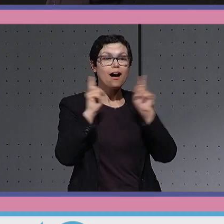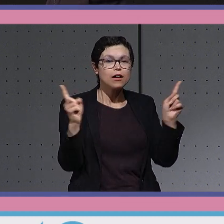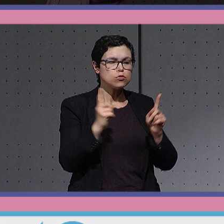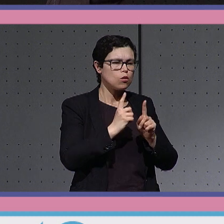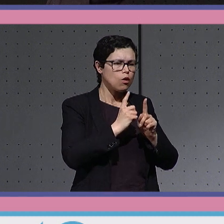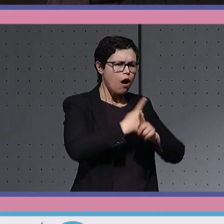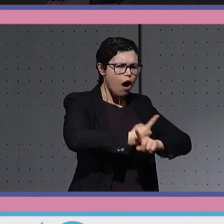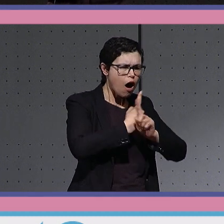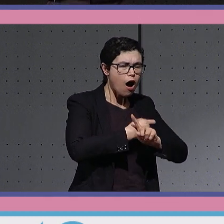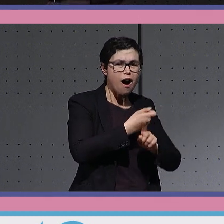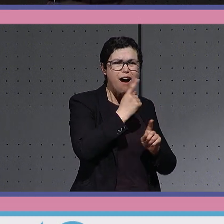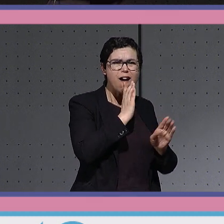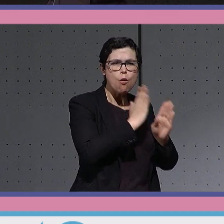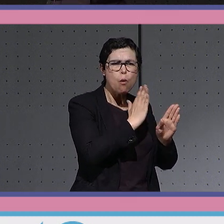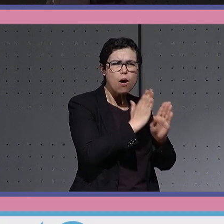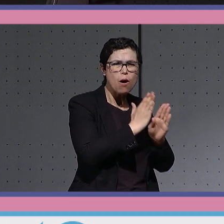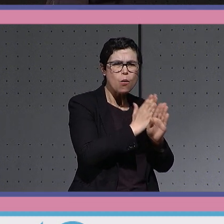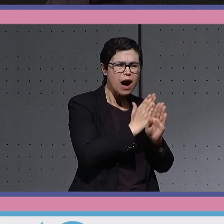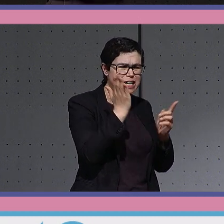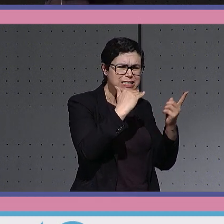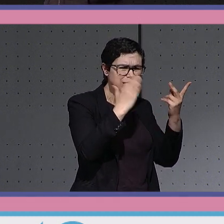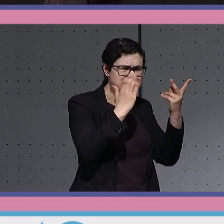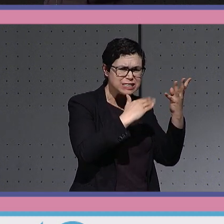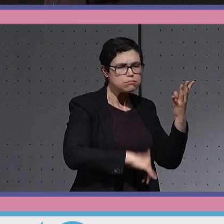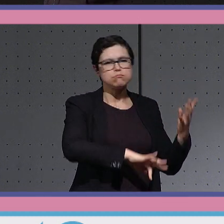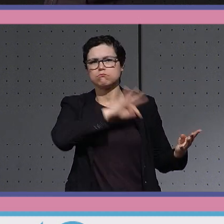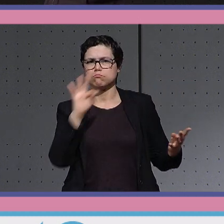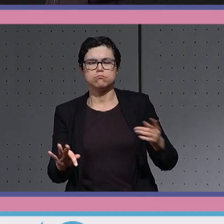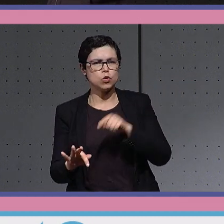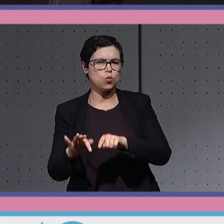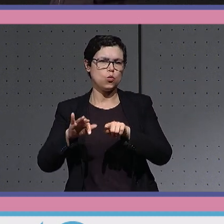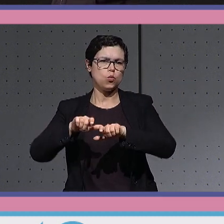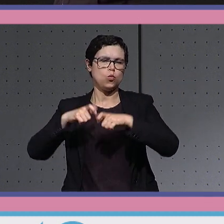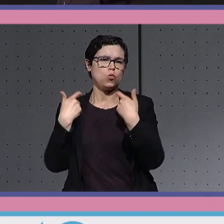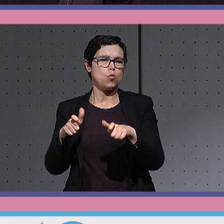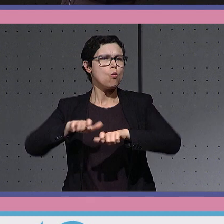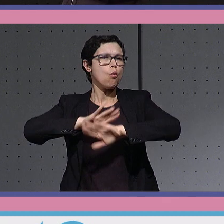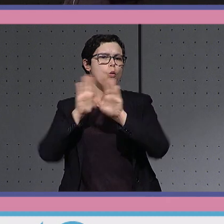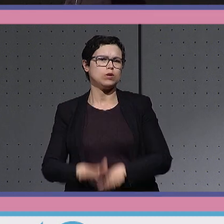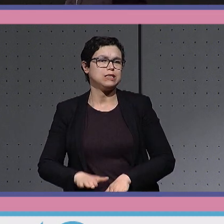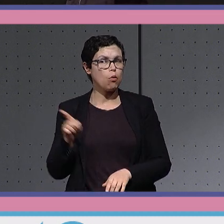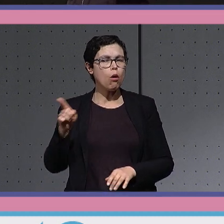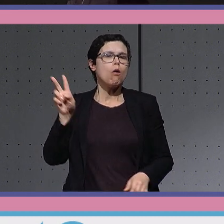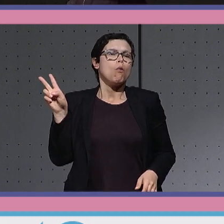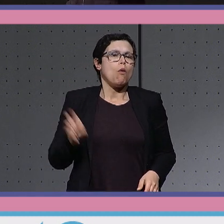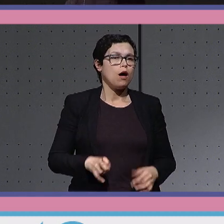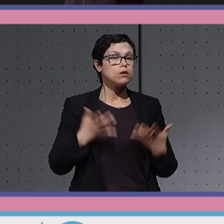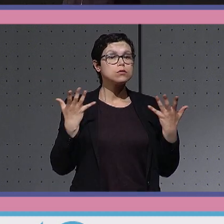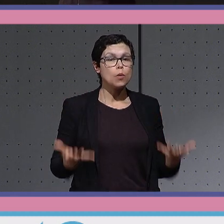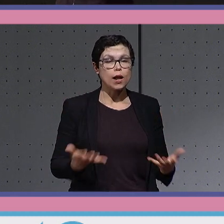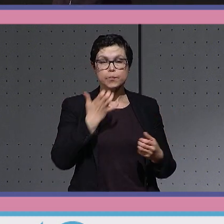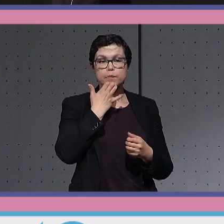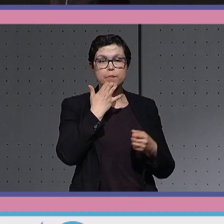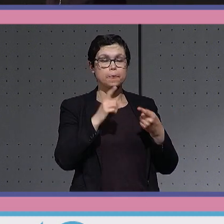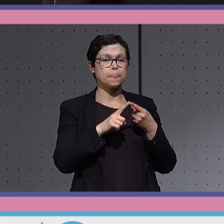segunda, tercera, cuarta línea de eficacia, que hay que conocer, que a uno le tienen que sonar y que pueden ser útiles. ¿Cuáles son?